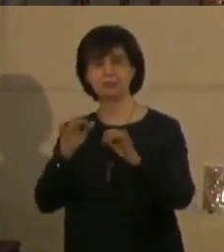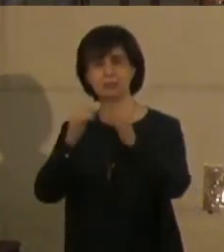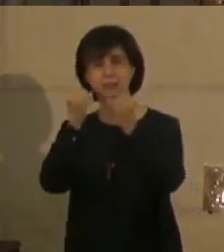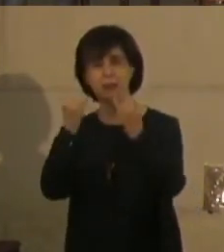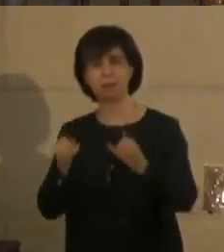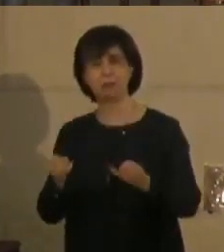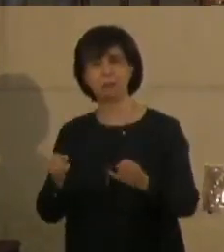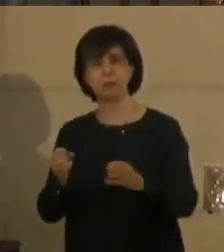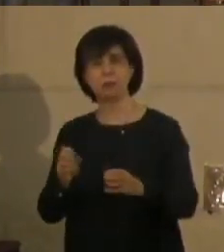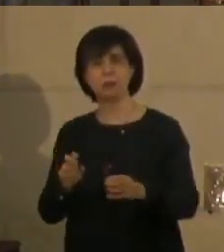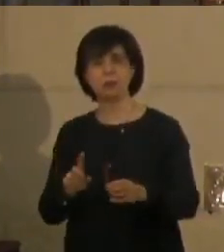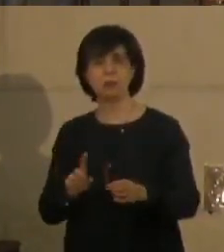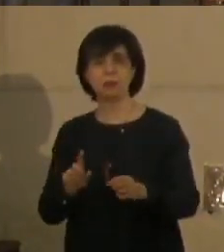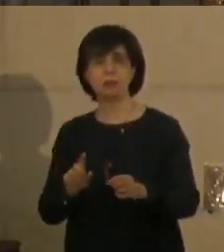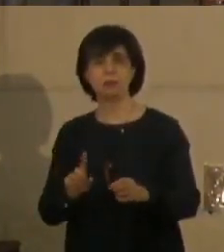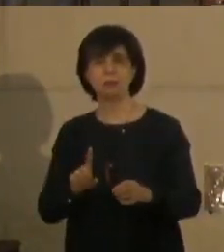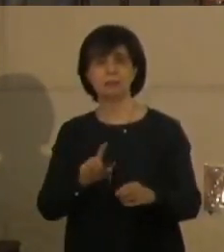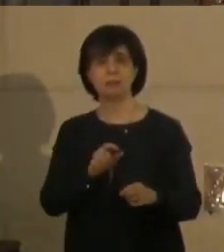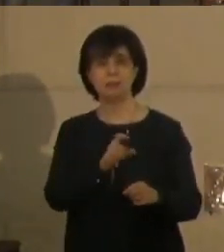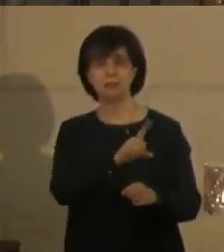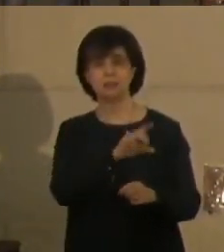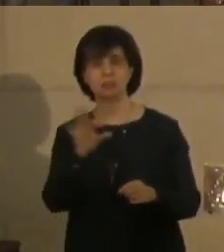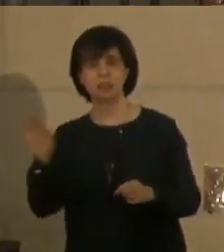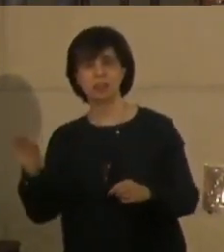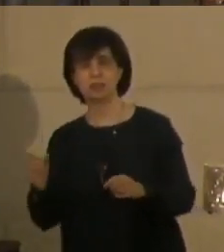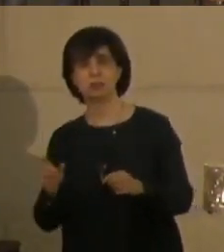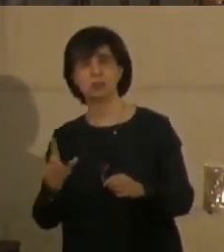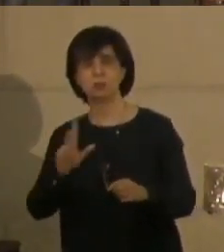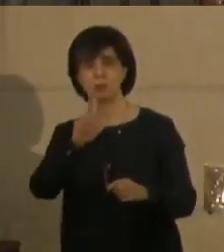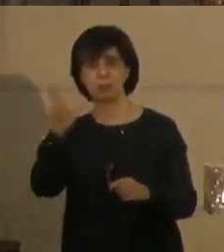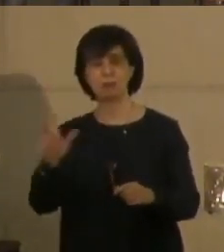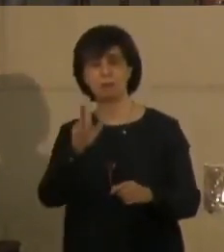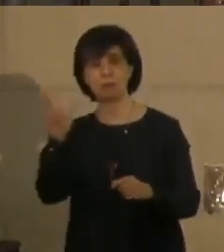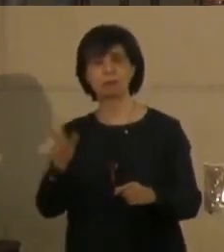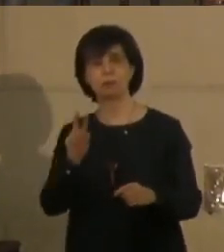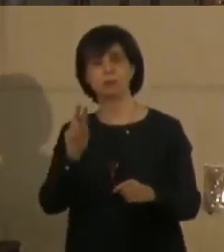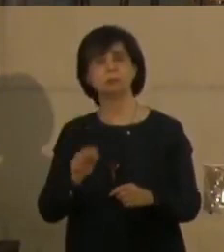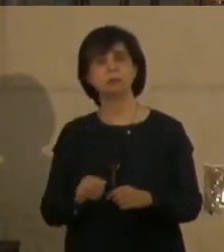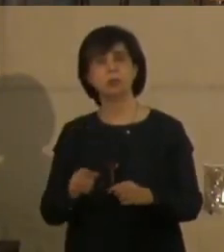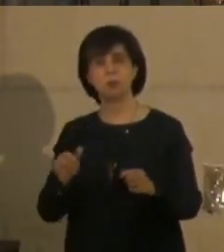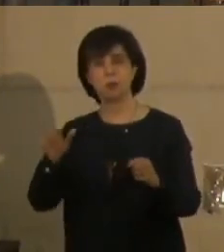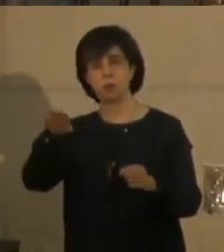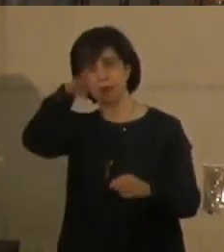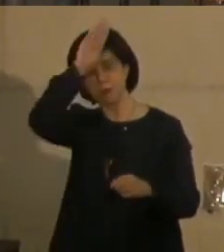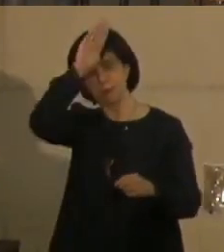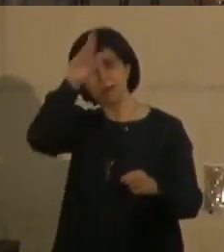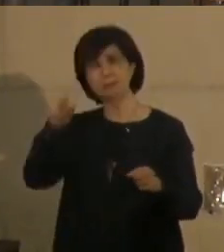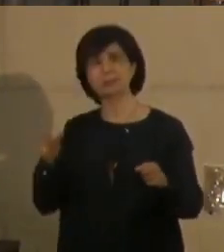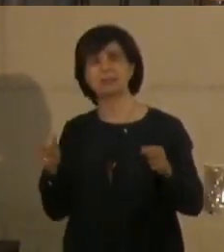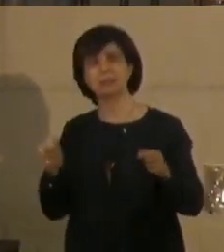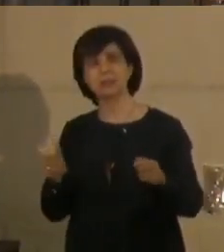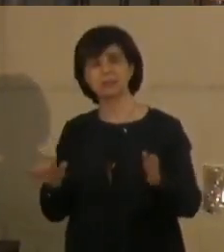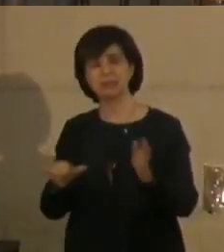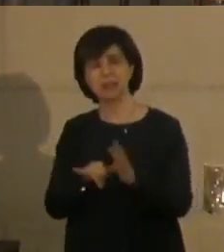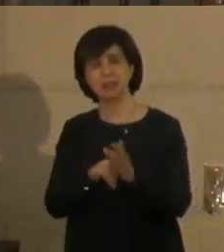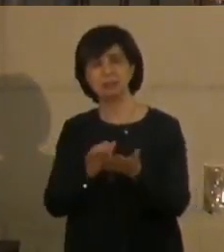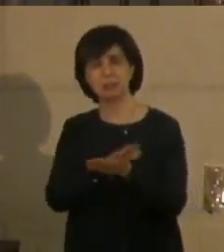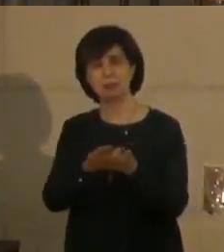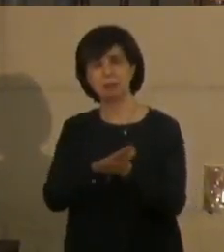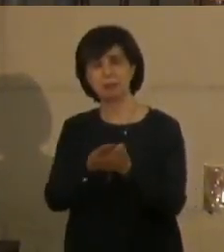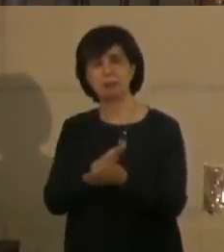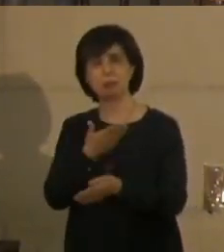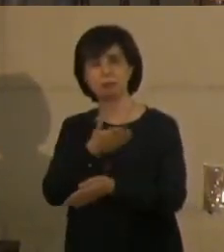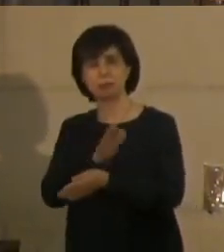Un Papa cercano que le hemos conocido, que nos ha hablado cómo